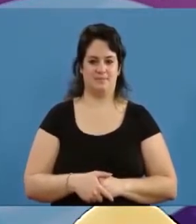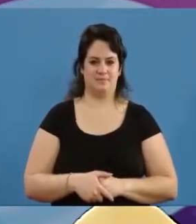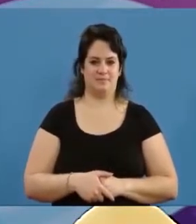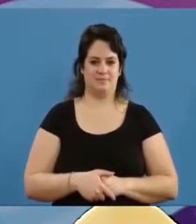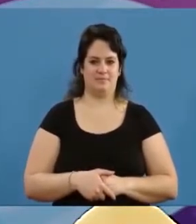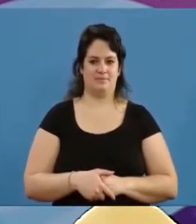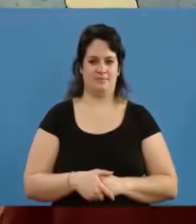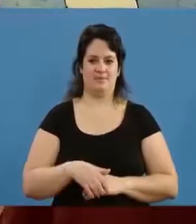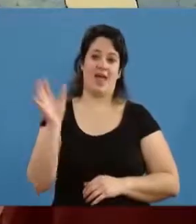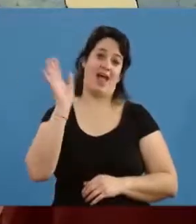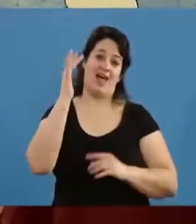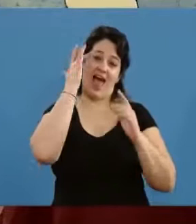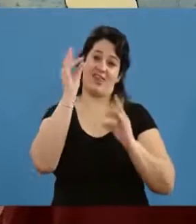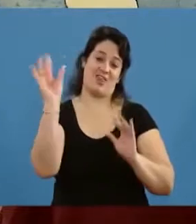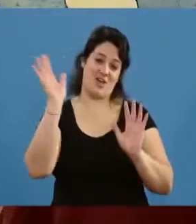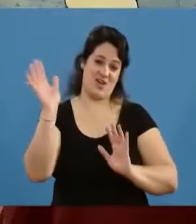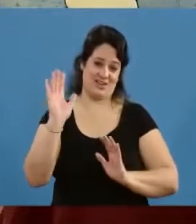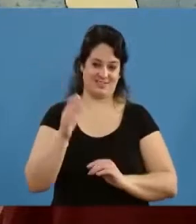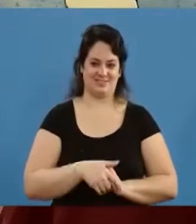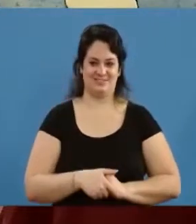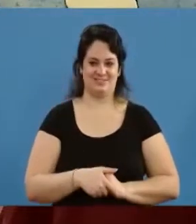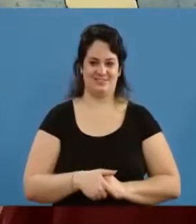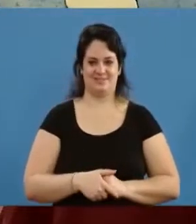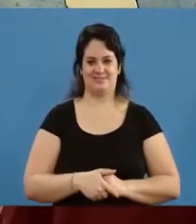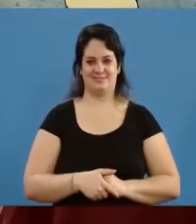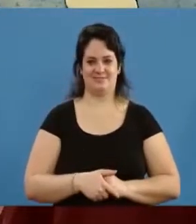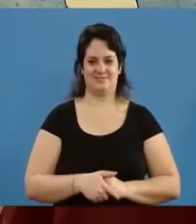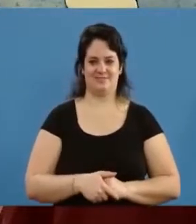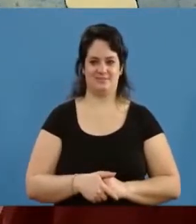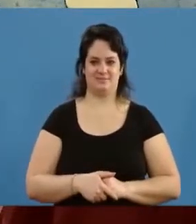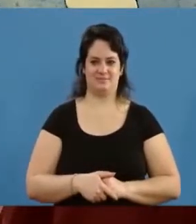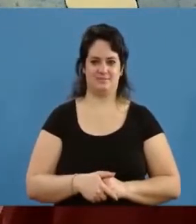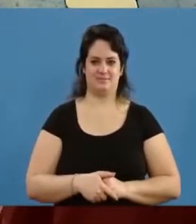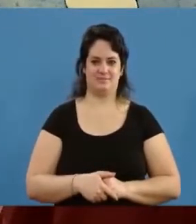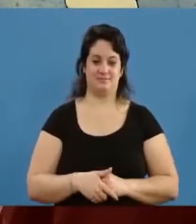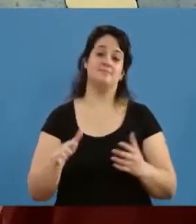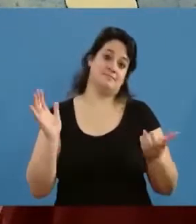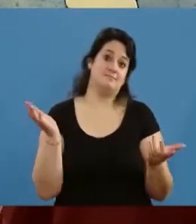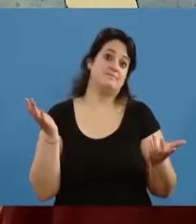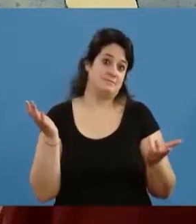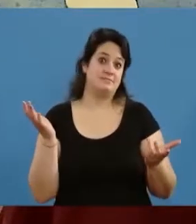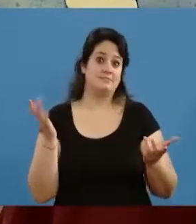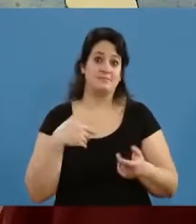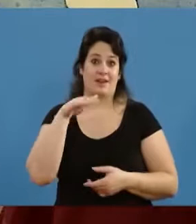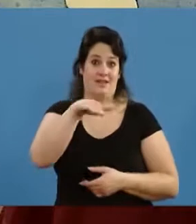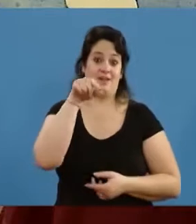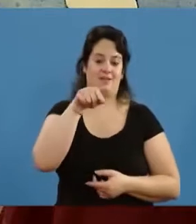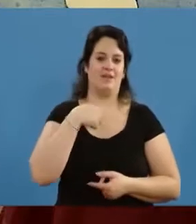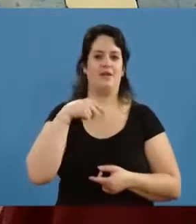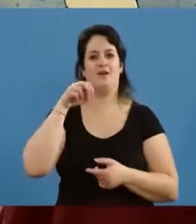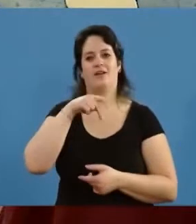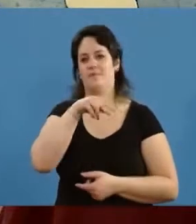Adiós. Adiós. Adiós. Claro, Tomás